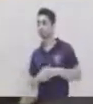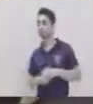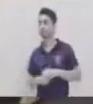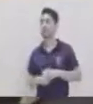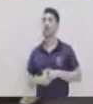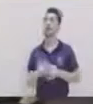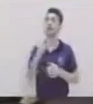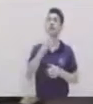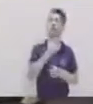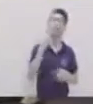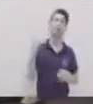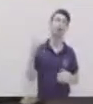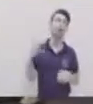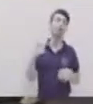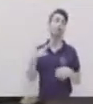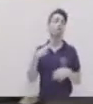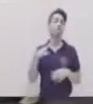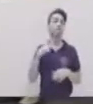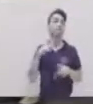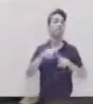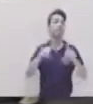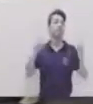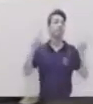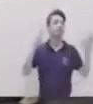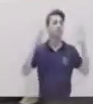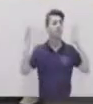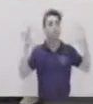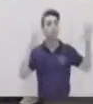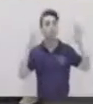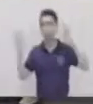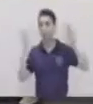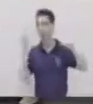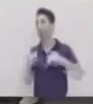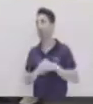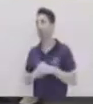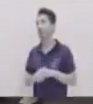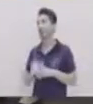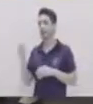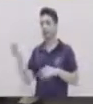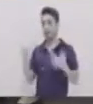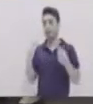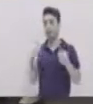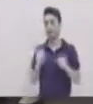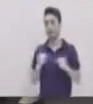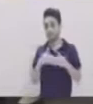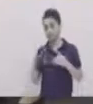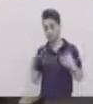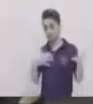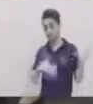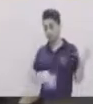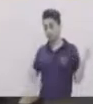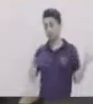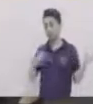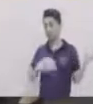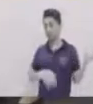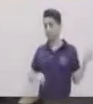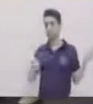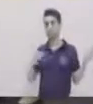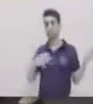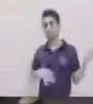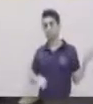¿Pueden escucharlos? Cada uno tiene un diferente sonido. Voy a tocarlos seguidos.